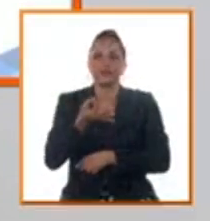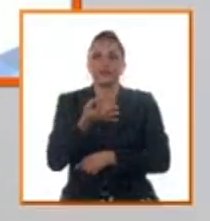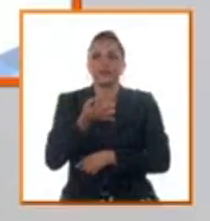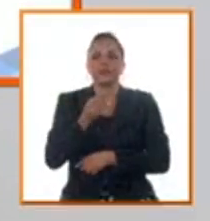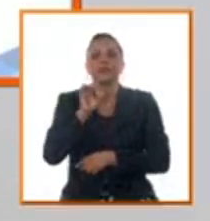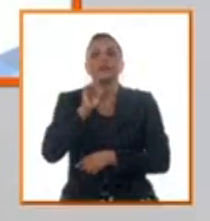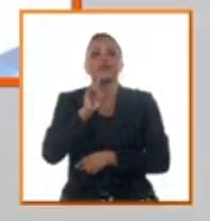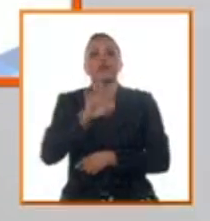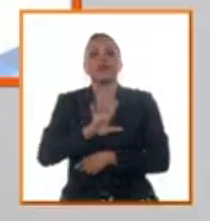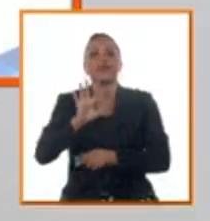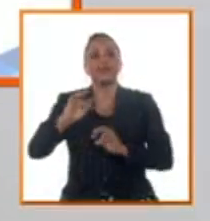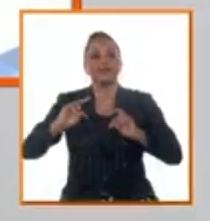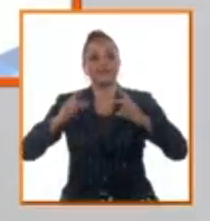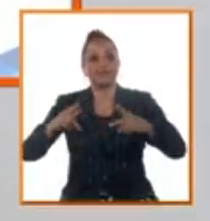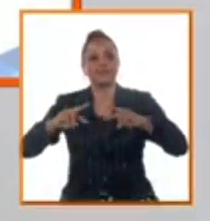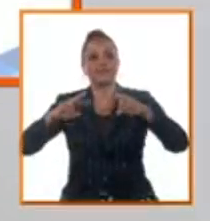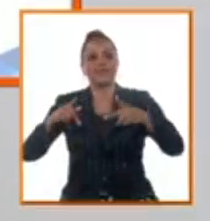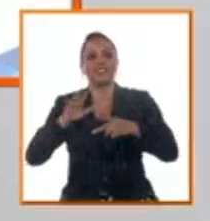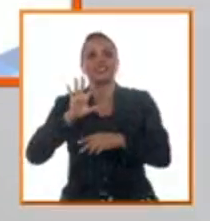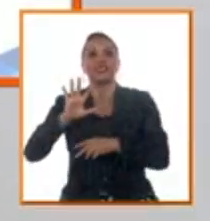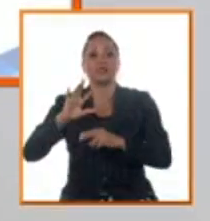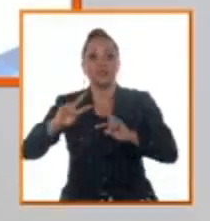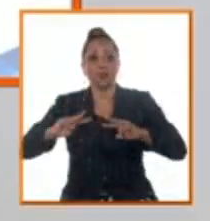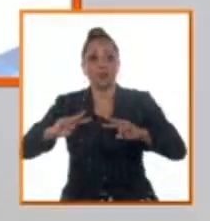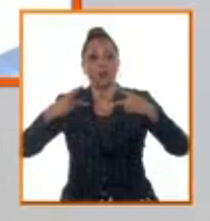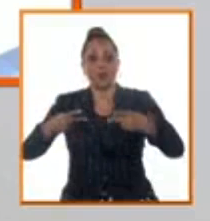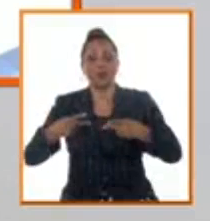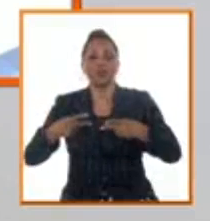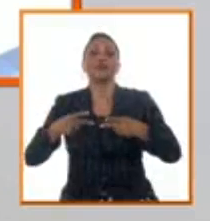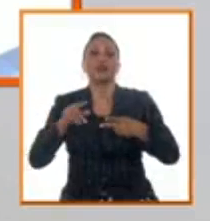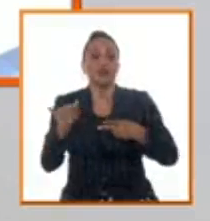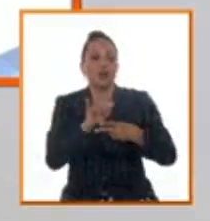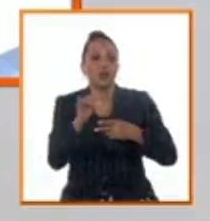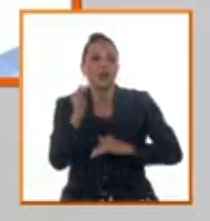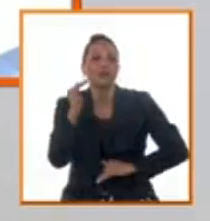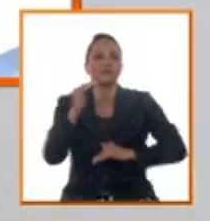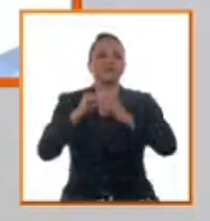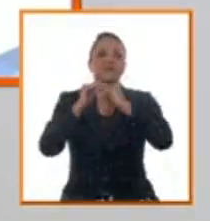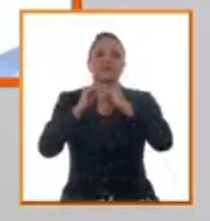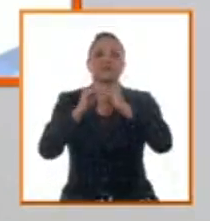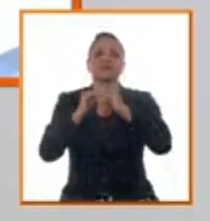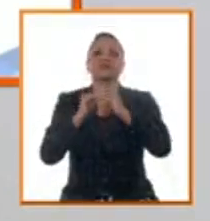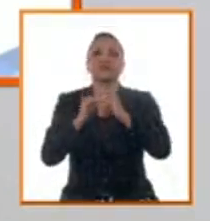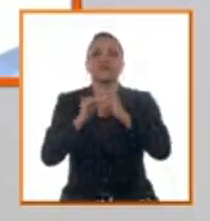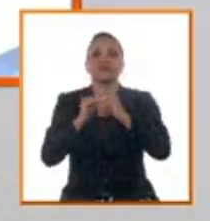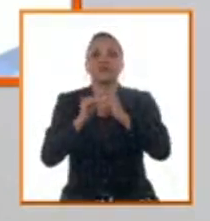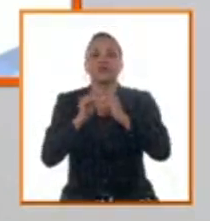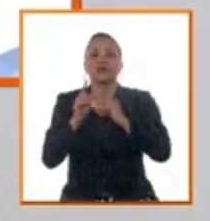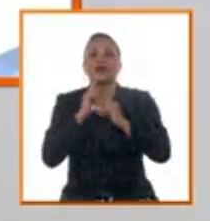quinto valor, o sea, en esta serie no registró su máximo, pero alcanzó su quinto valor máximo histórico